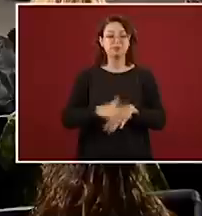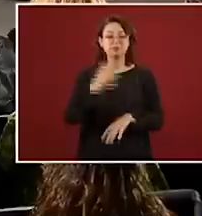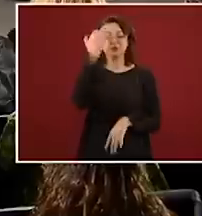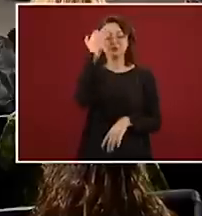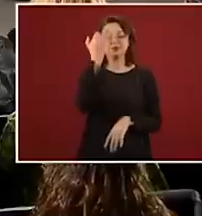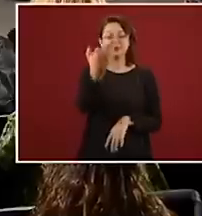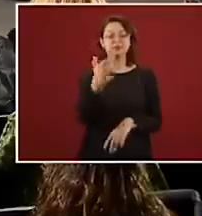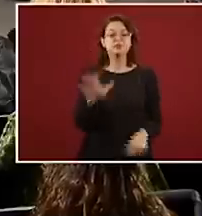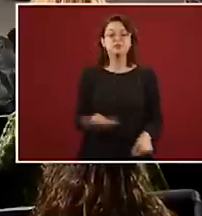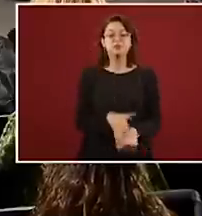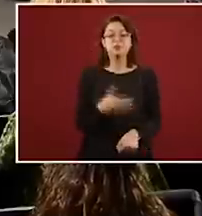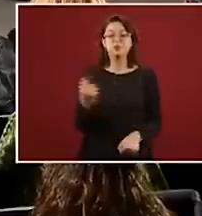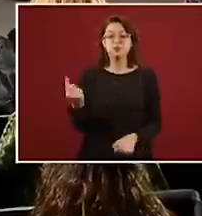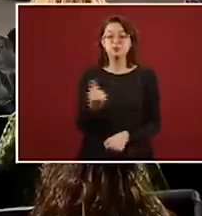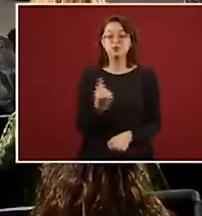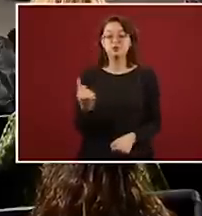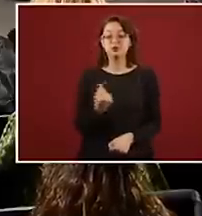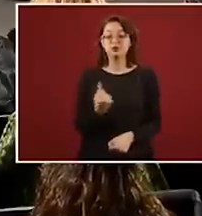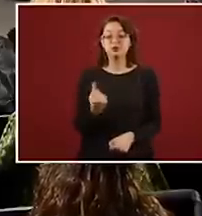porque es